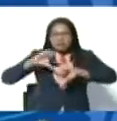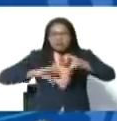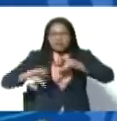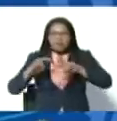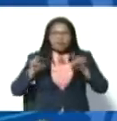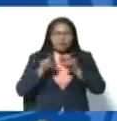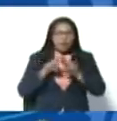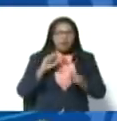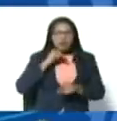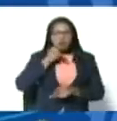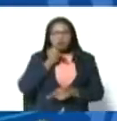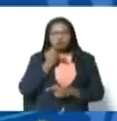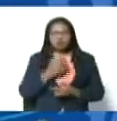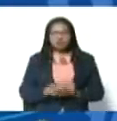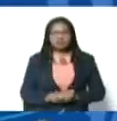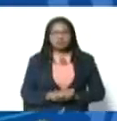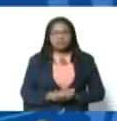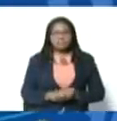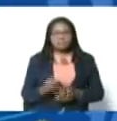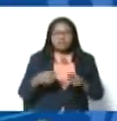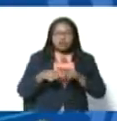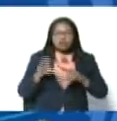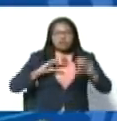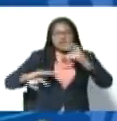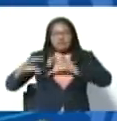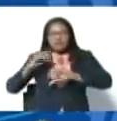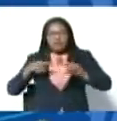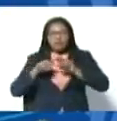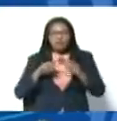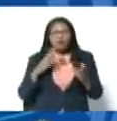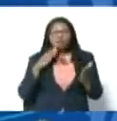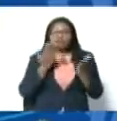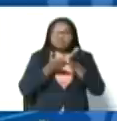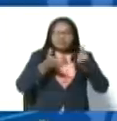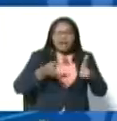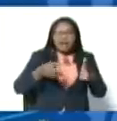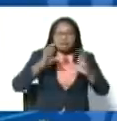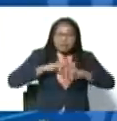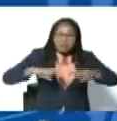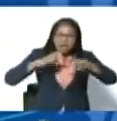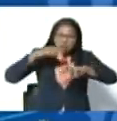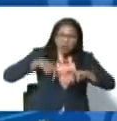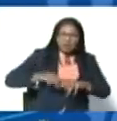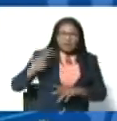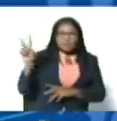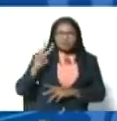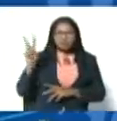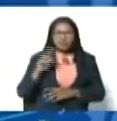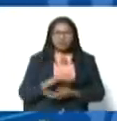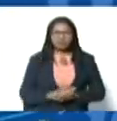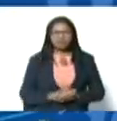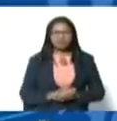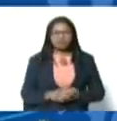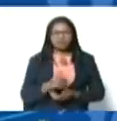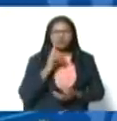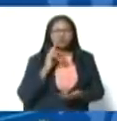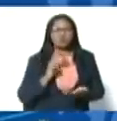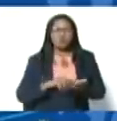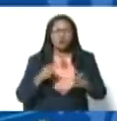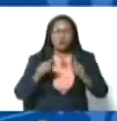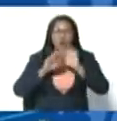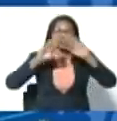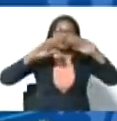Rusia, sino científicamente en estudios en Venezuela, en el terreno, comprobada a nivel